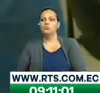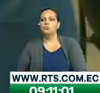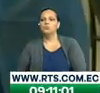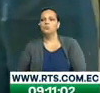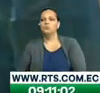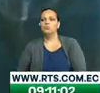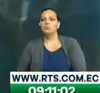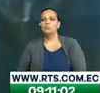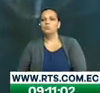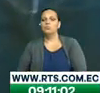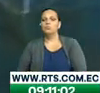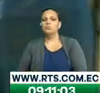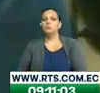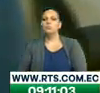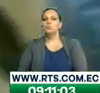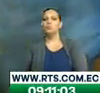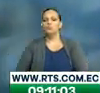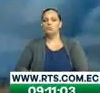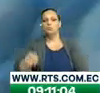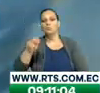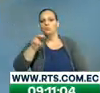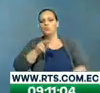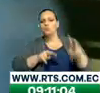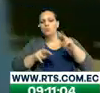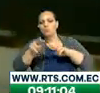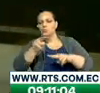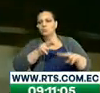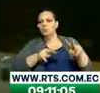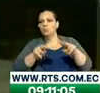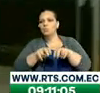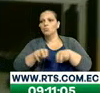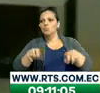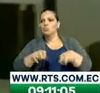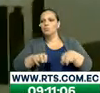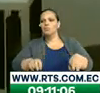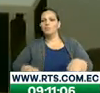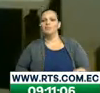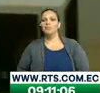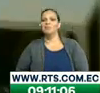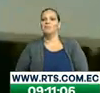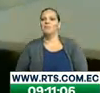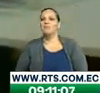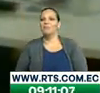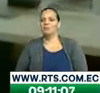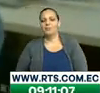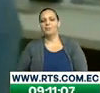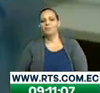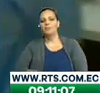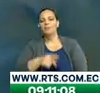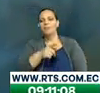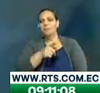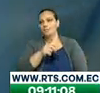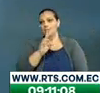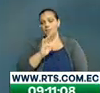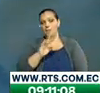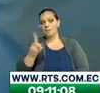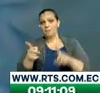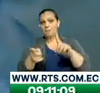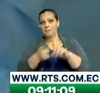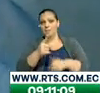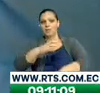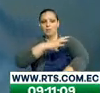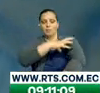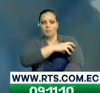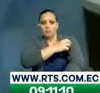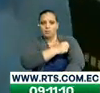¿Ya? A las distintas unidades. Aquí van a llegar las personas, los pacientes, en el área de triaje. Los médicos van a estar prestos aquí para atender, todo